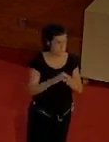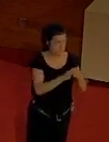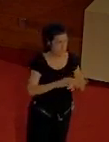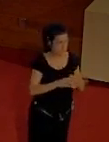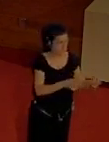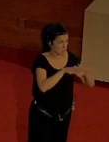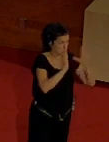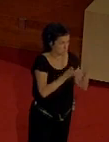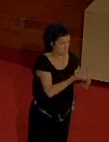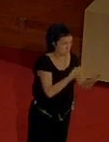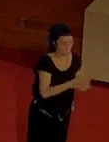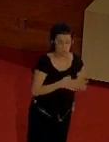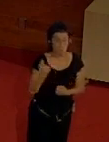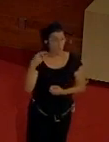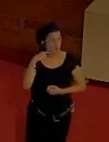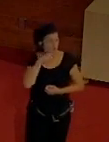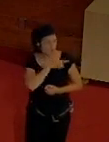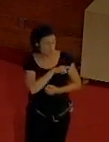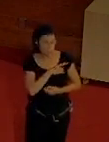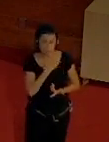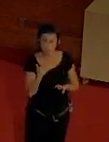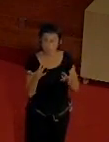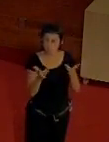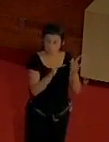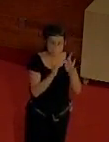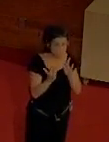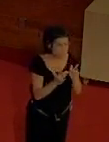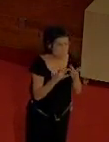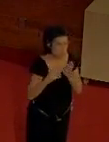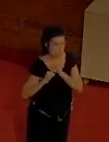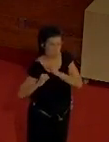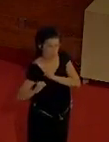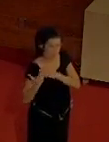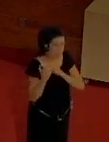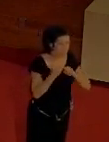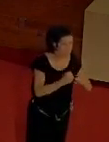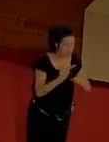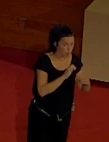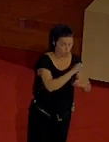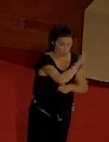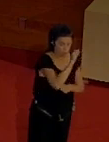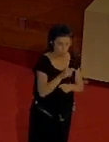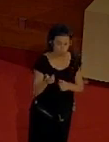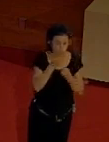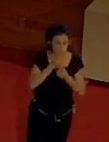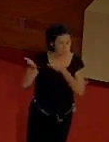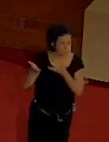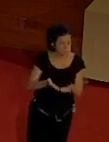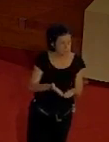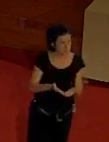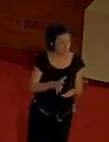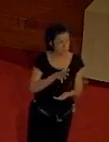Rusia a una interrelación y una interdependencia cada vez más estrecha con los europeos también porque